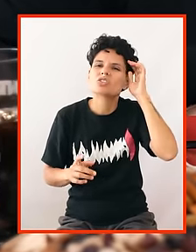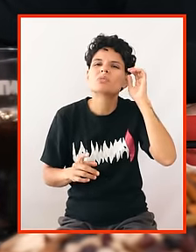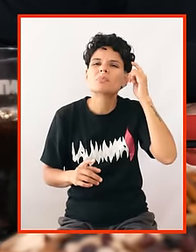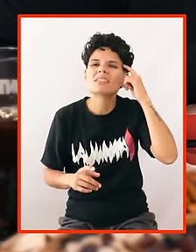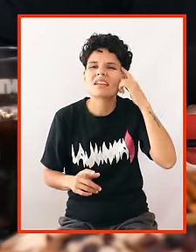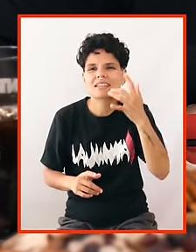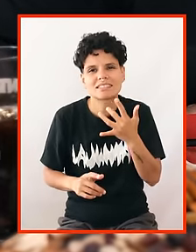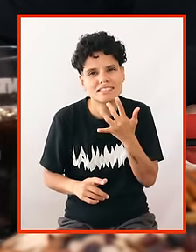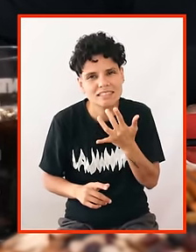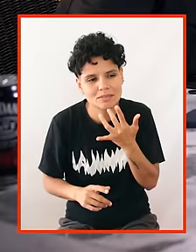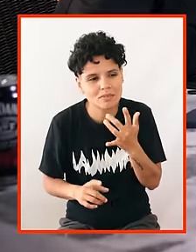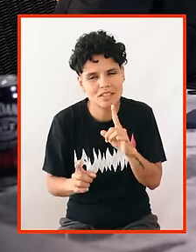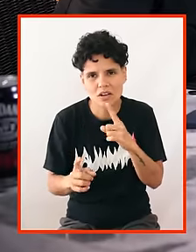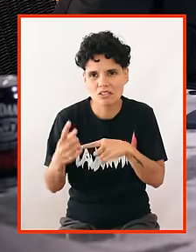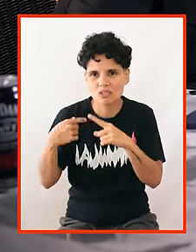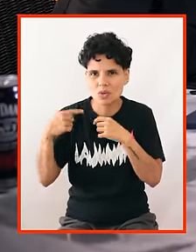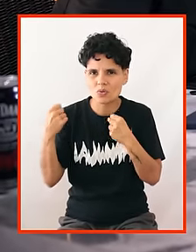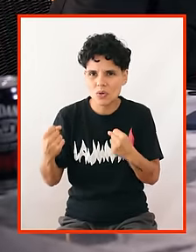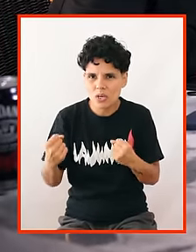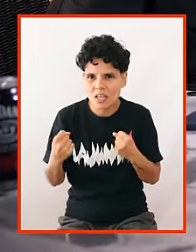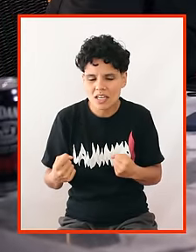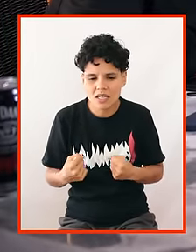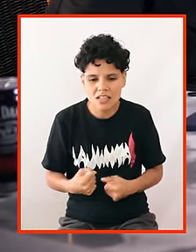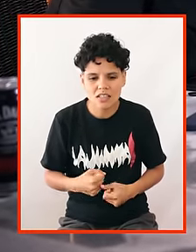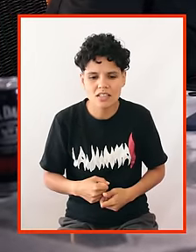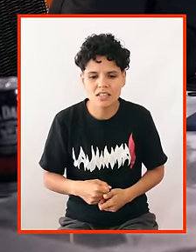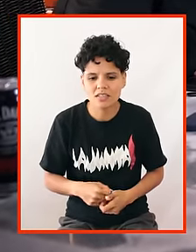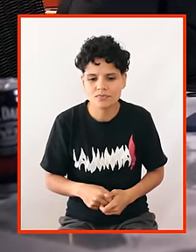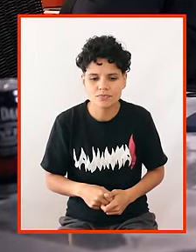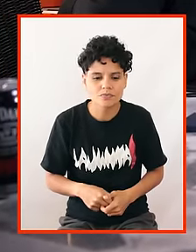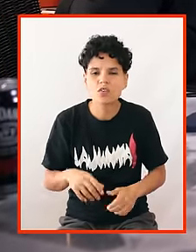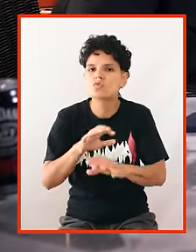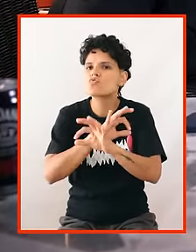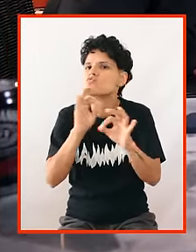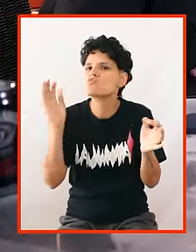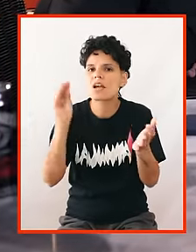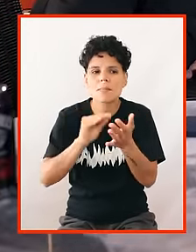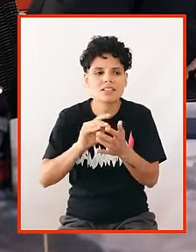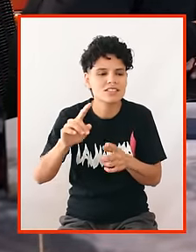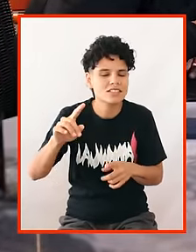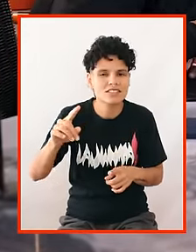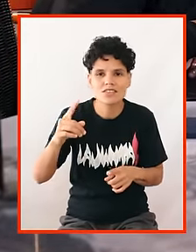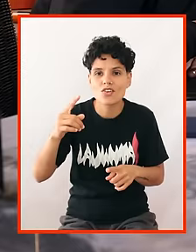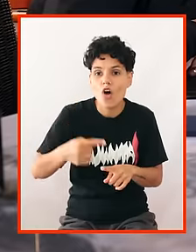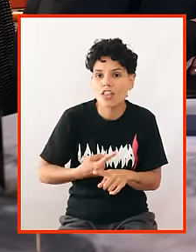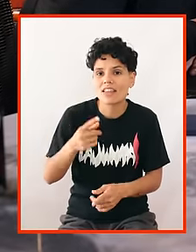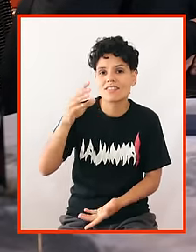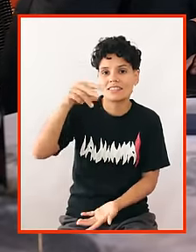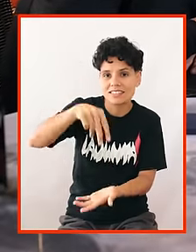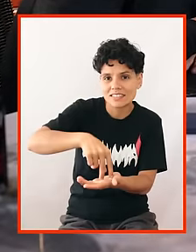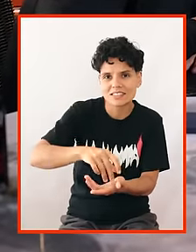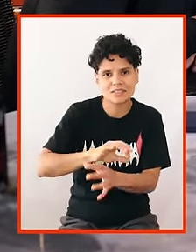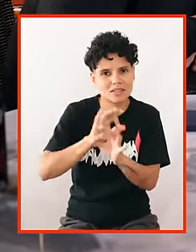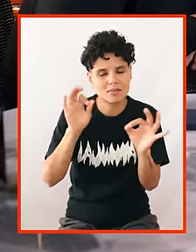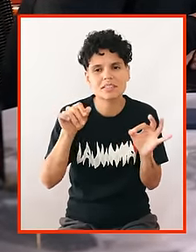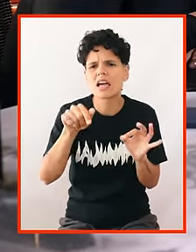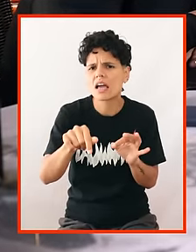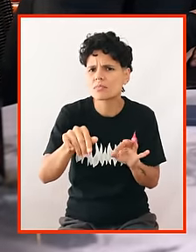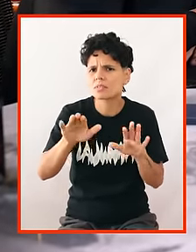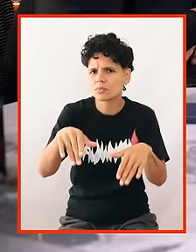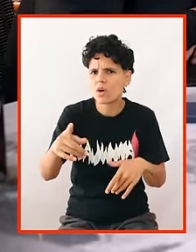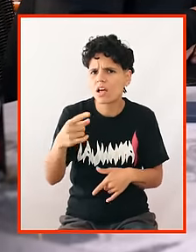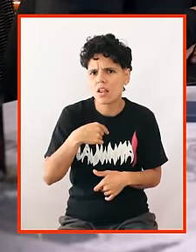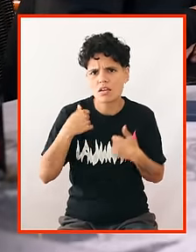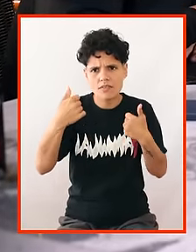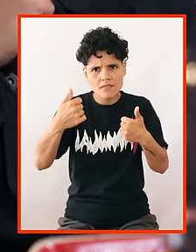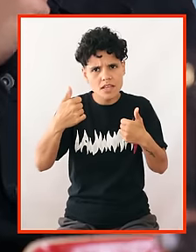anécdota estuvo brilla. No, brilla. Estuvo brilla, no se volvió a ese lugar. Nunca más. Nunca más. ¿Ah? No, pero es un lugar que no, siempre